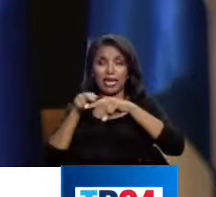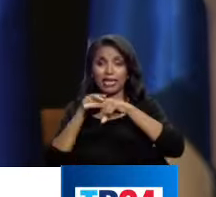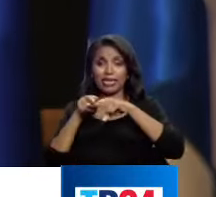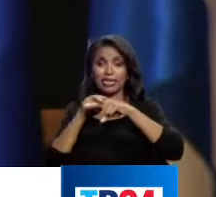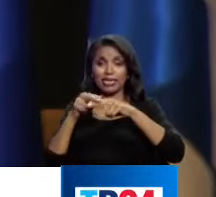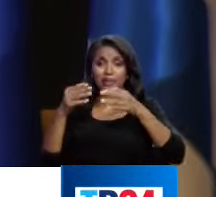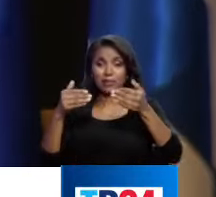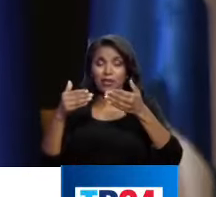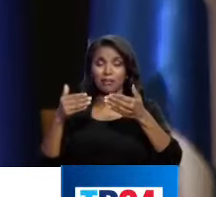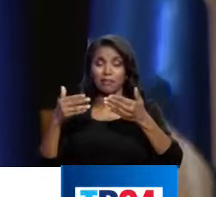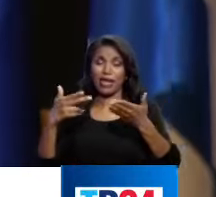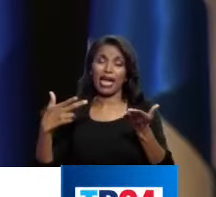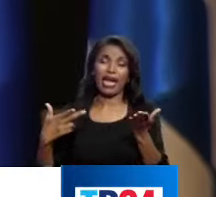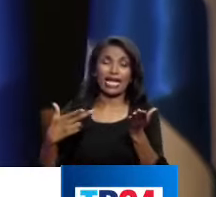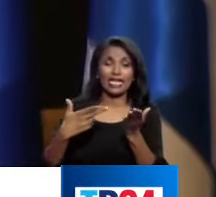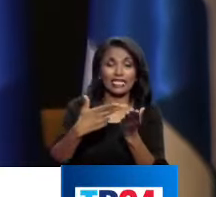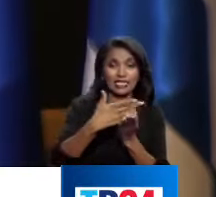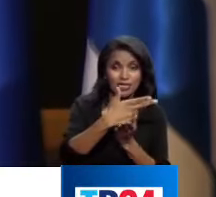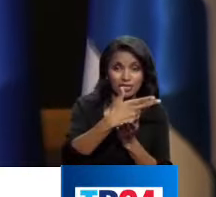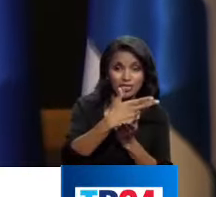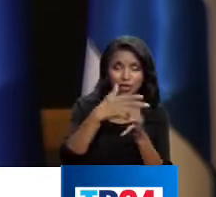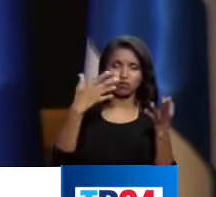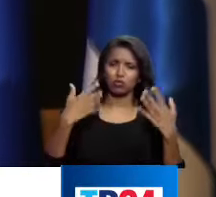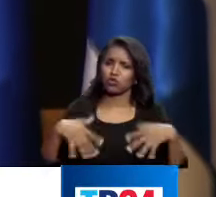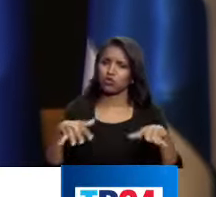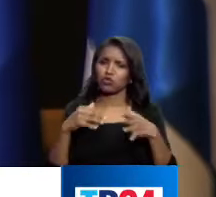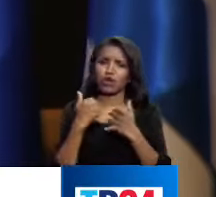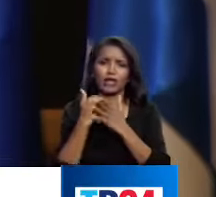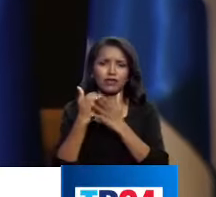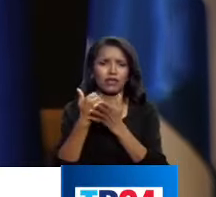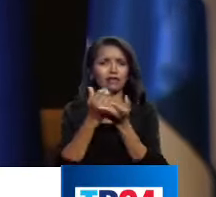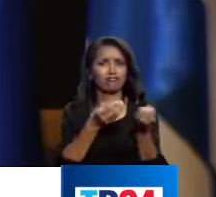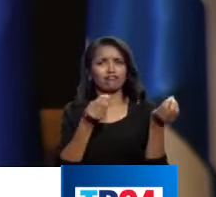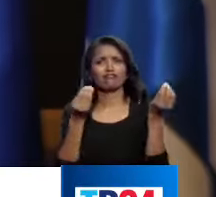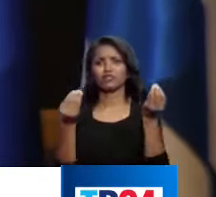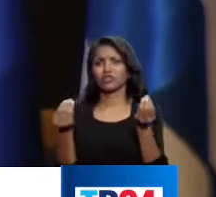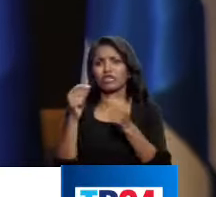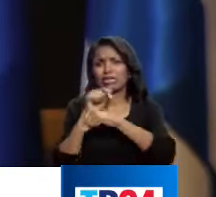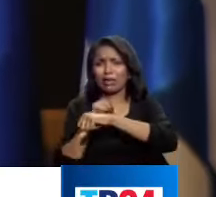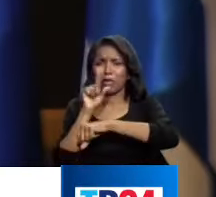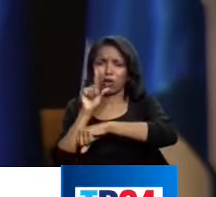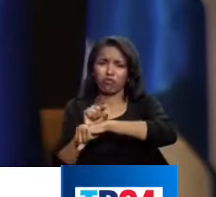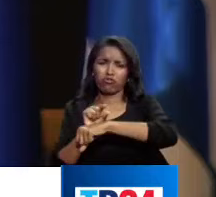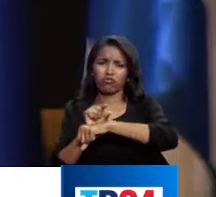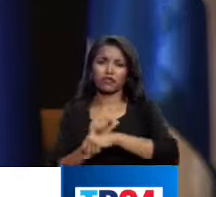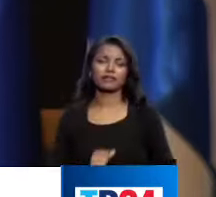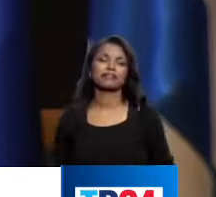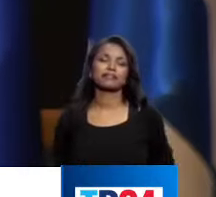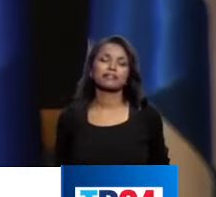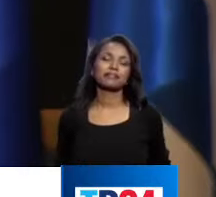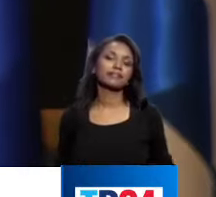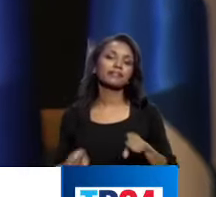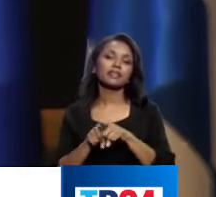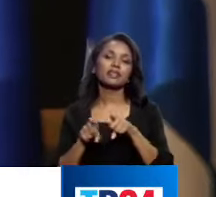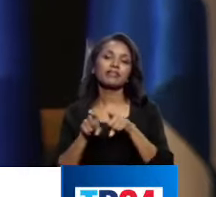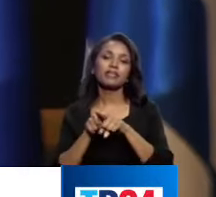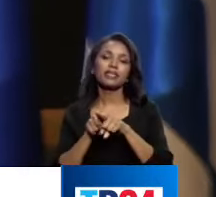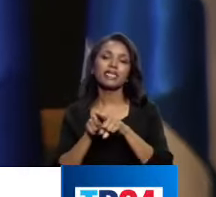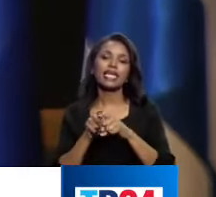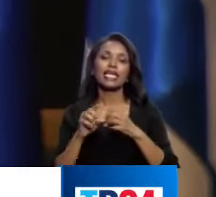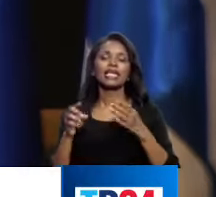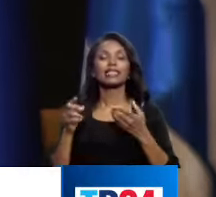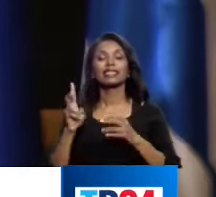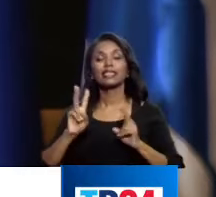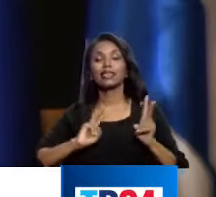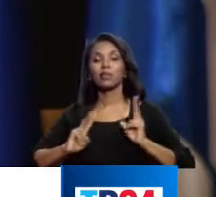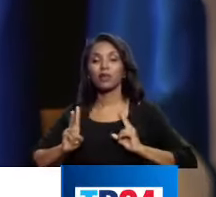a Chiriquí, de frontera a frontera, para nosotros reducir el tiempo. Teleférico de Volcán a Boquete, el